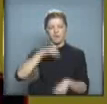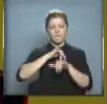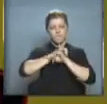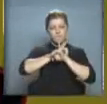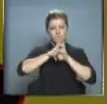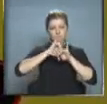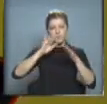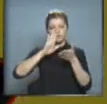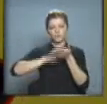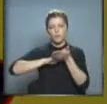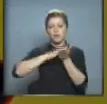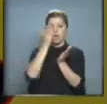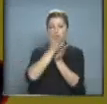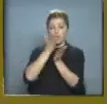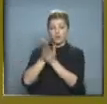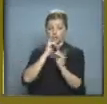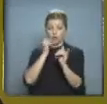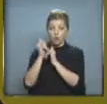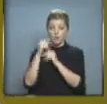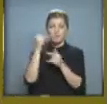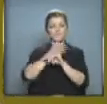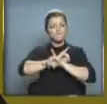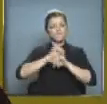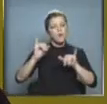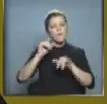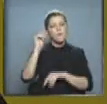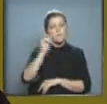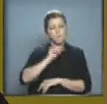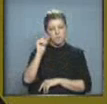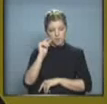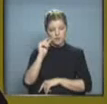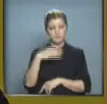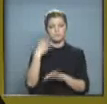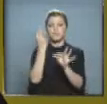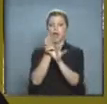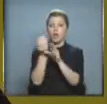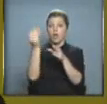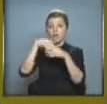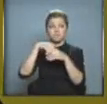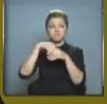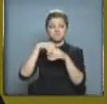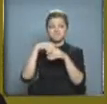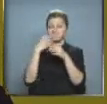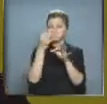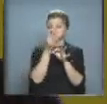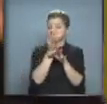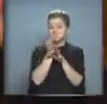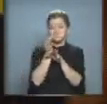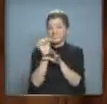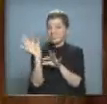sobre los derechos que tenemos los jóvenes. Uh-huh. En la escuela no se trabaja, no se habla.